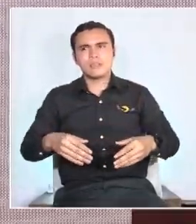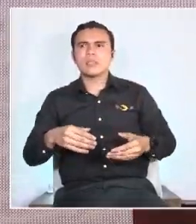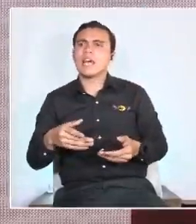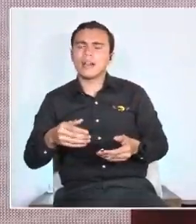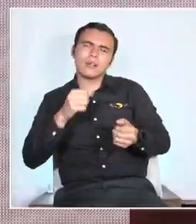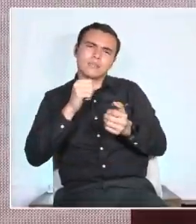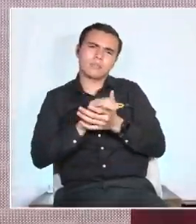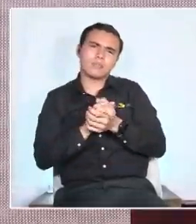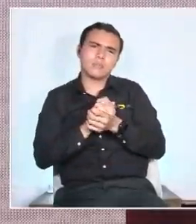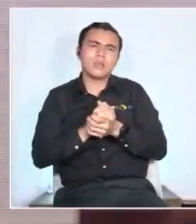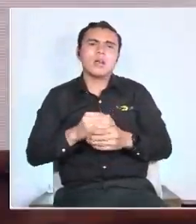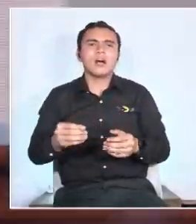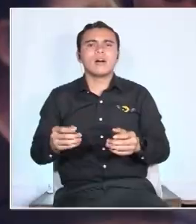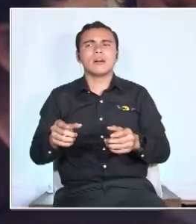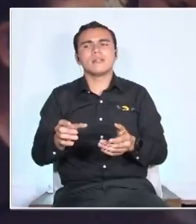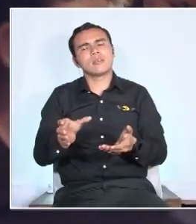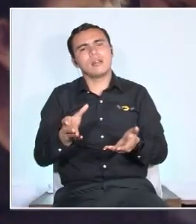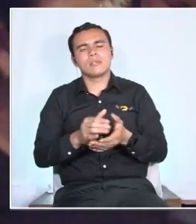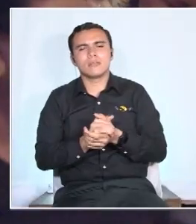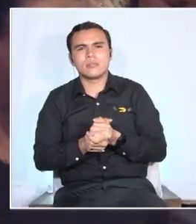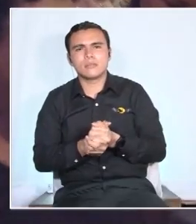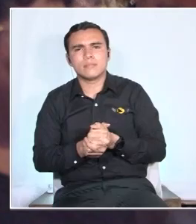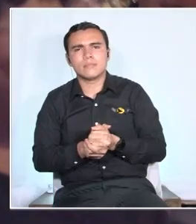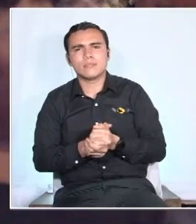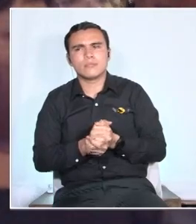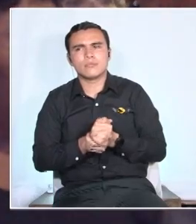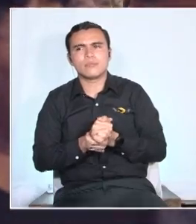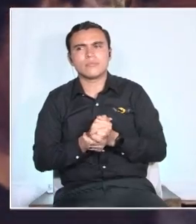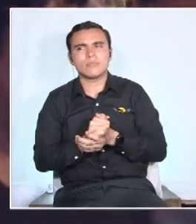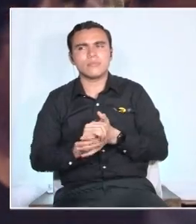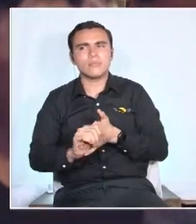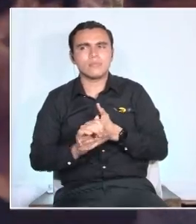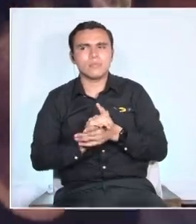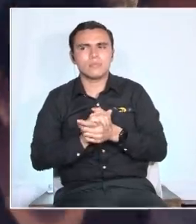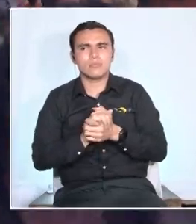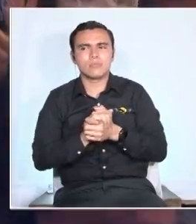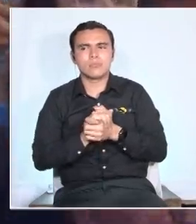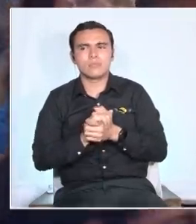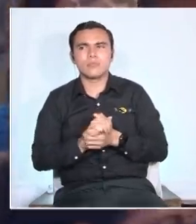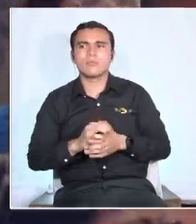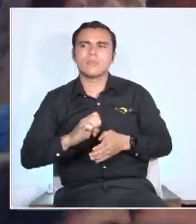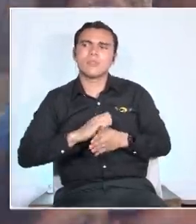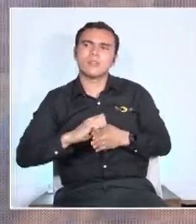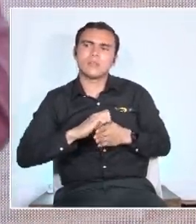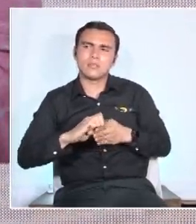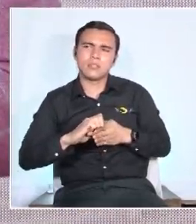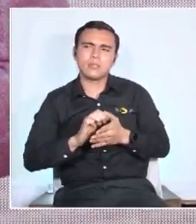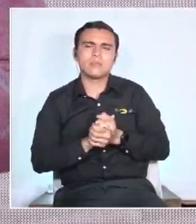que ya alcanzaron lugares más altos que tú. ¿Estás aquí todavía?